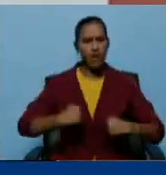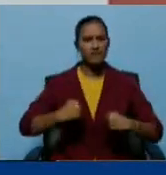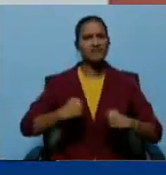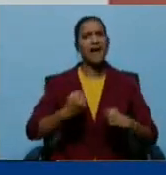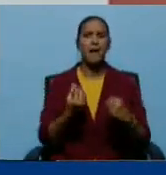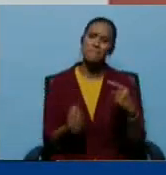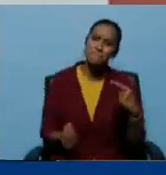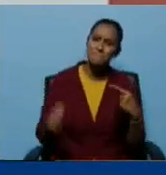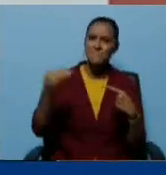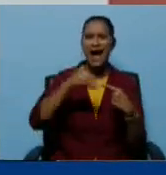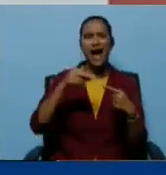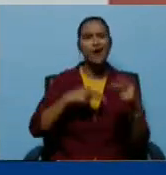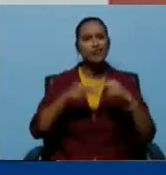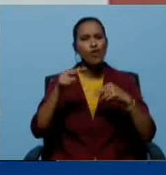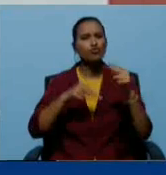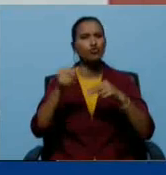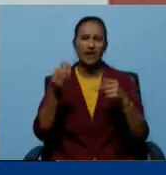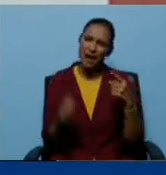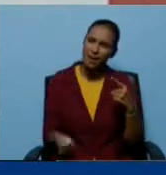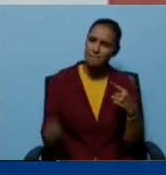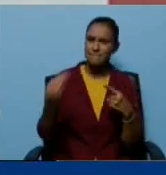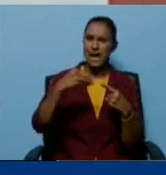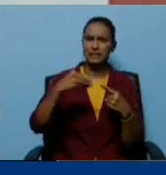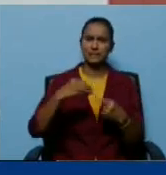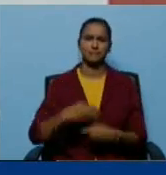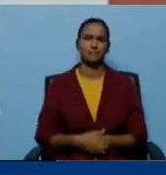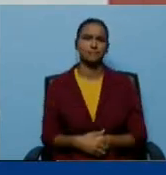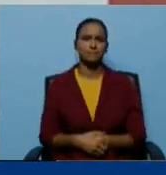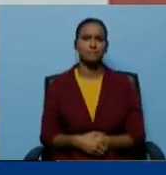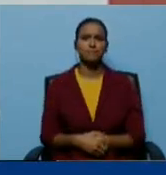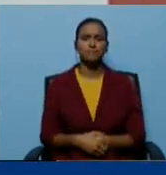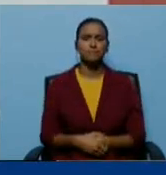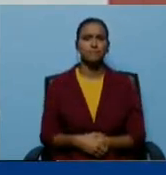que ir a construir por más.